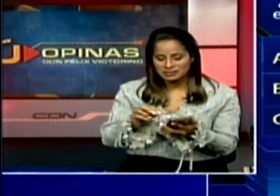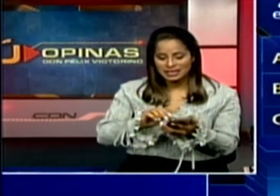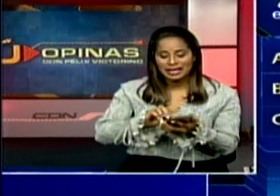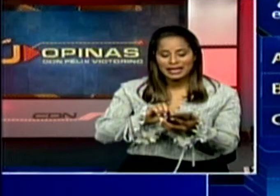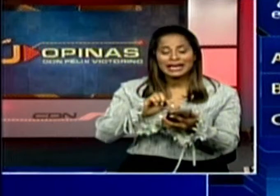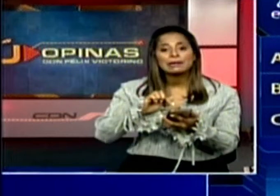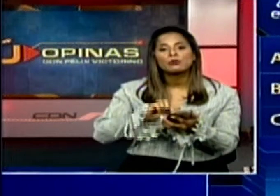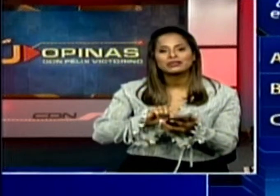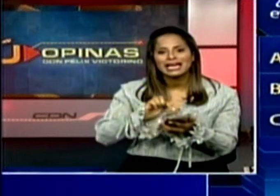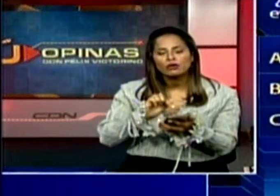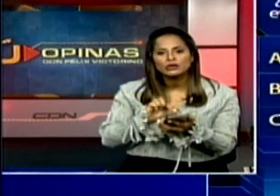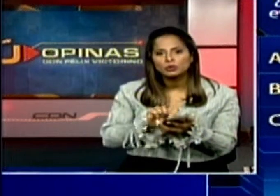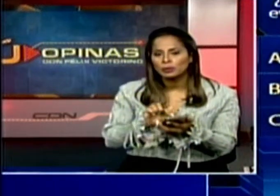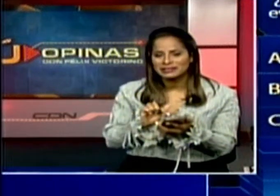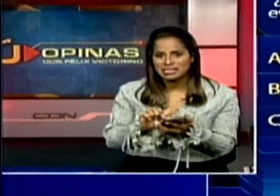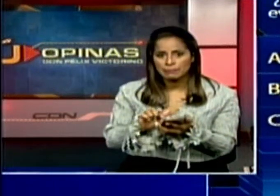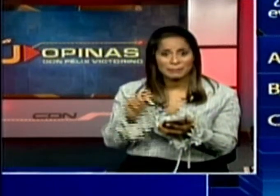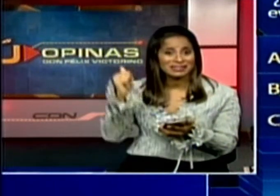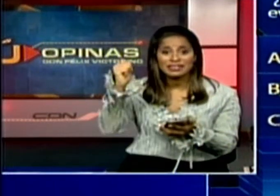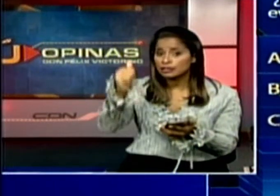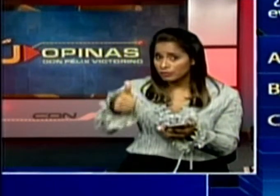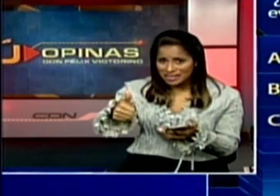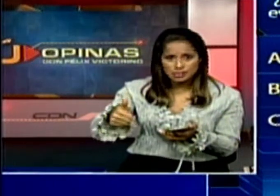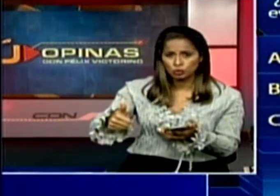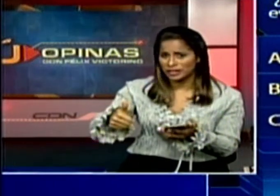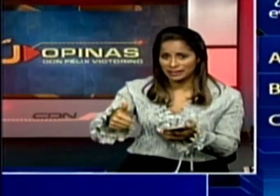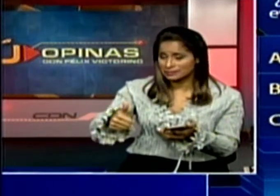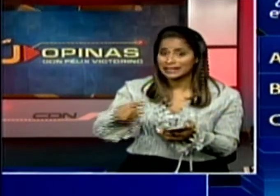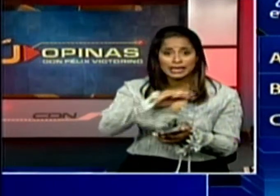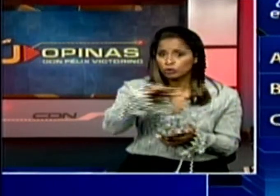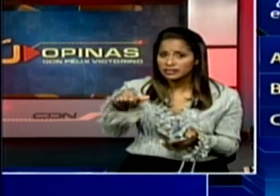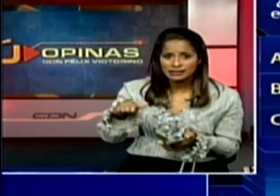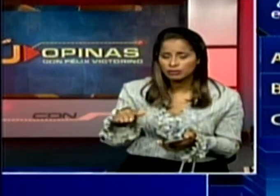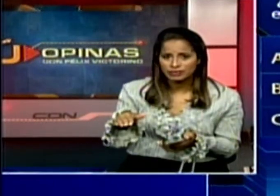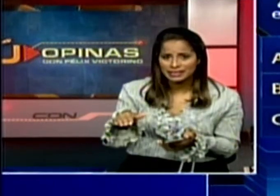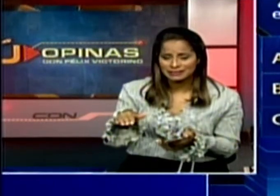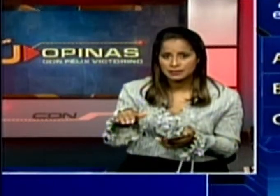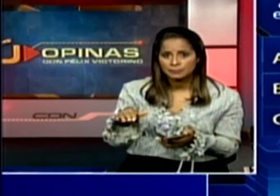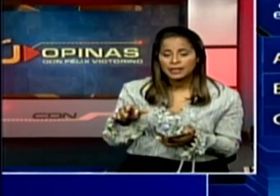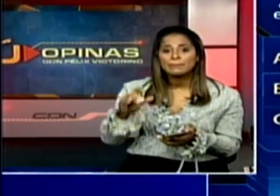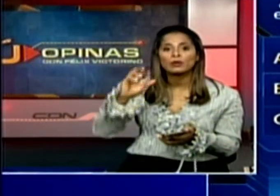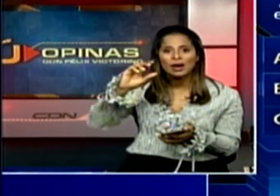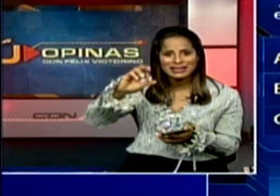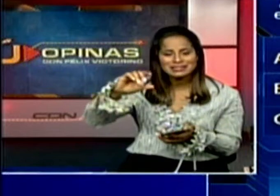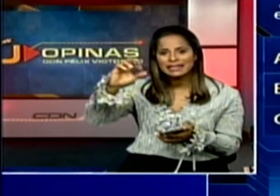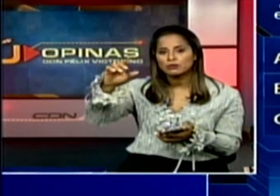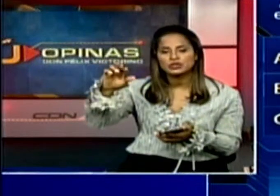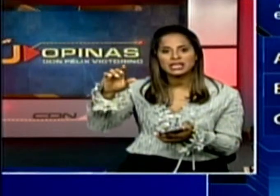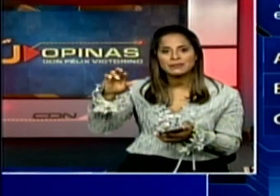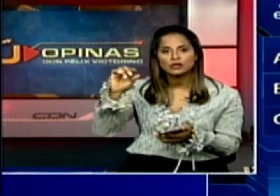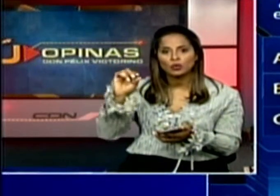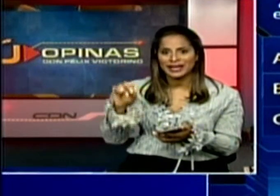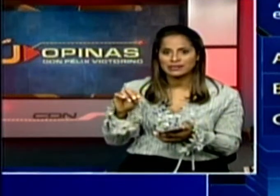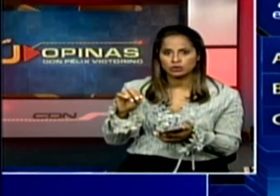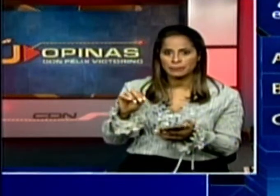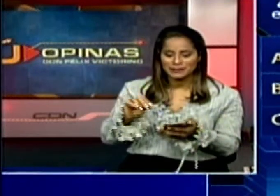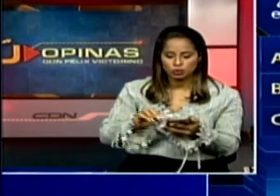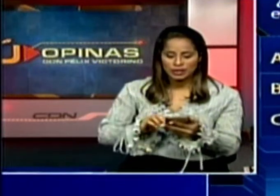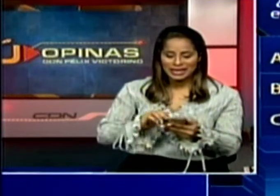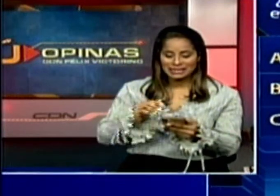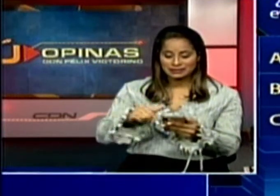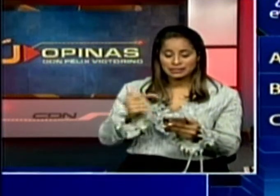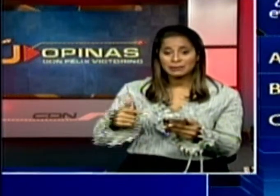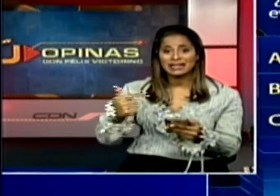la policía, reportarlo en Tu Policía PP. Te identificas si tú quieres, si quieres no te identificas. pero ahí se le da un seguimiento a eso. De